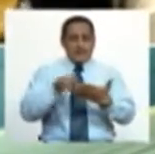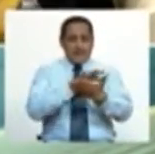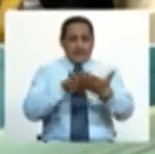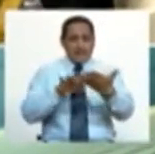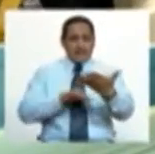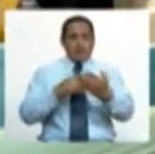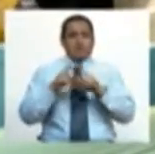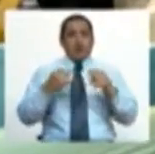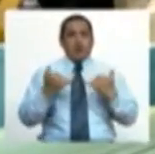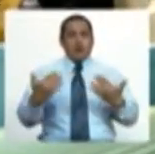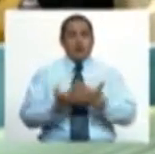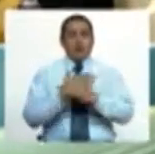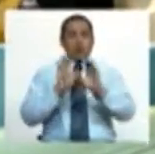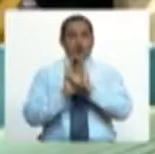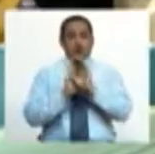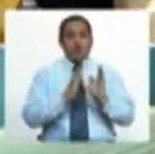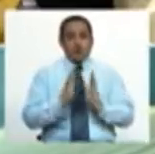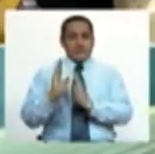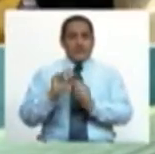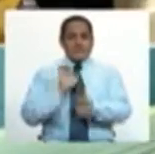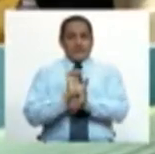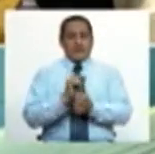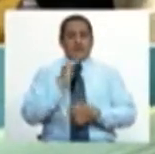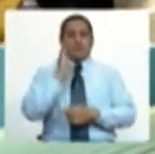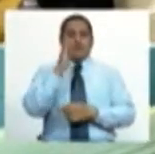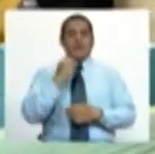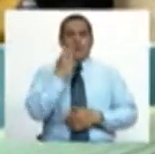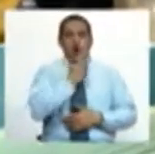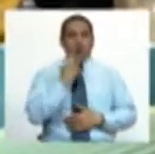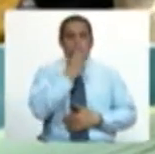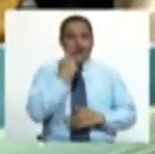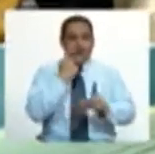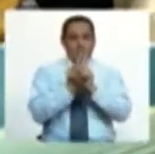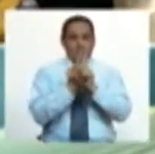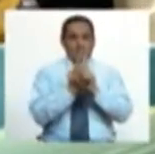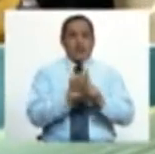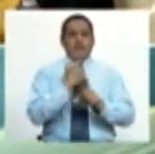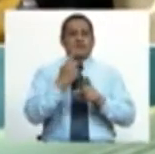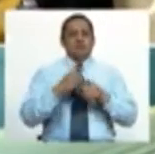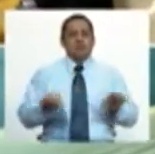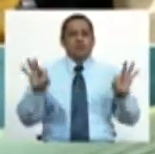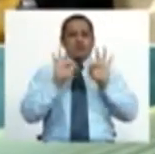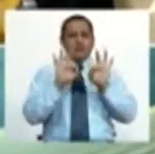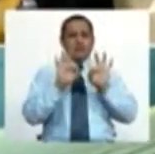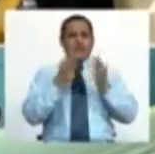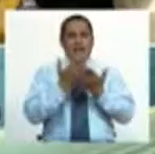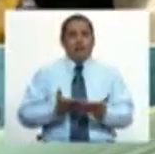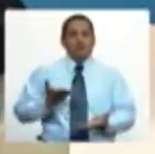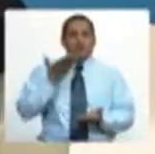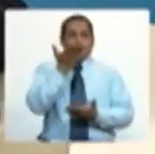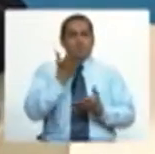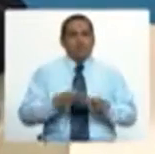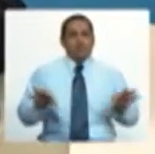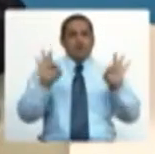escrito. En cambio, en el nuevo modelo procesal penal, donde lo que prima es la oralidad, es muy importante la audiencia de apelación.